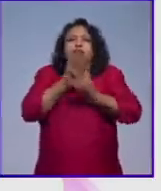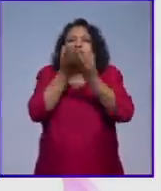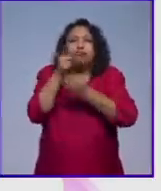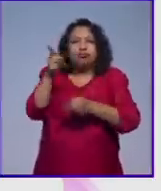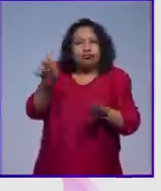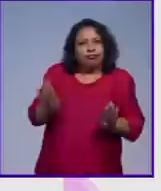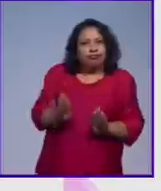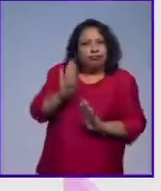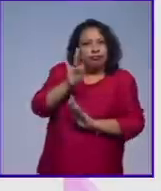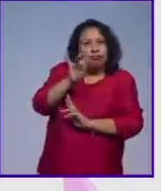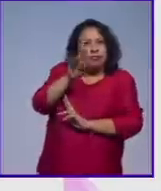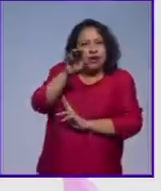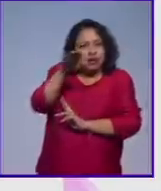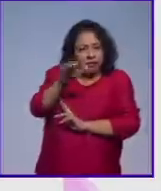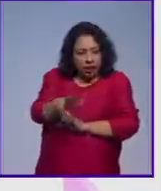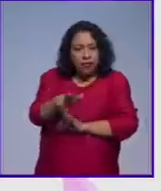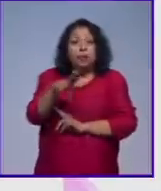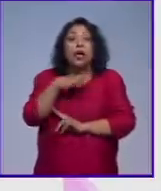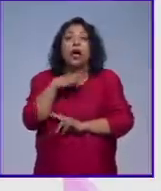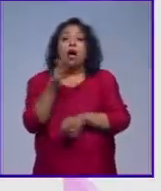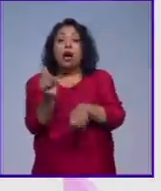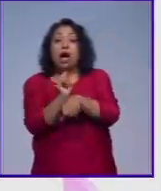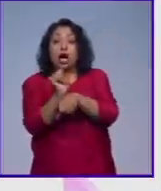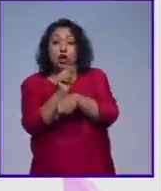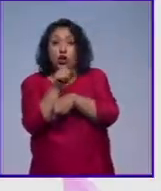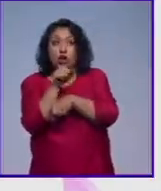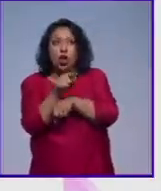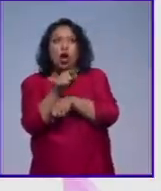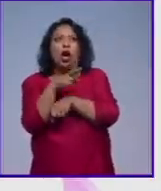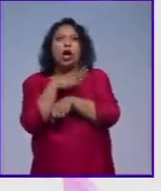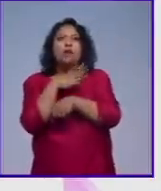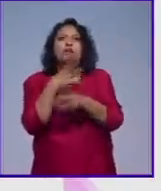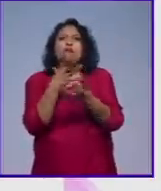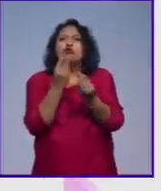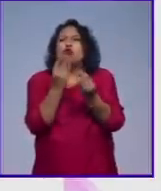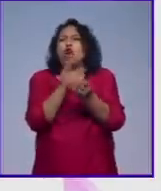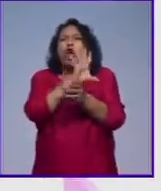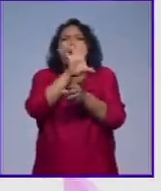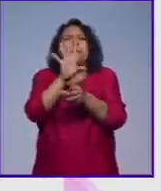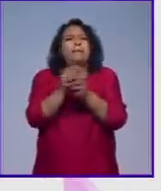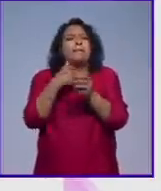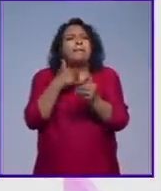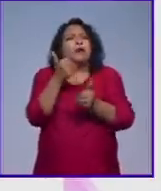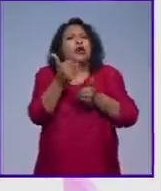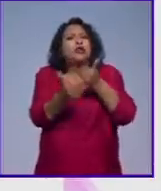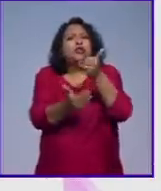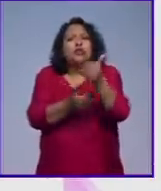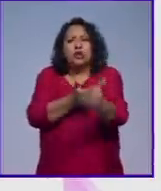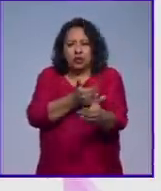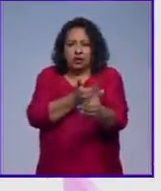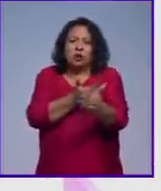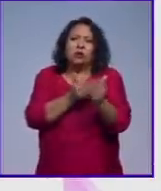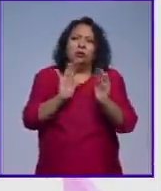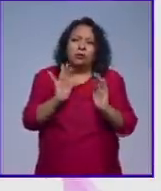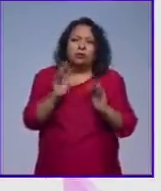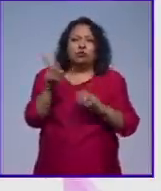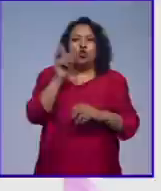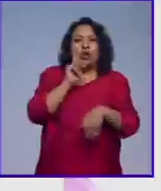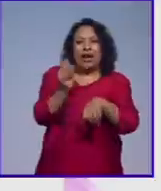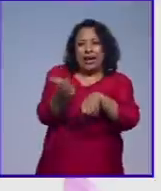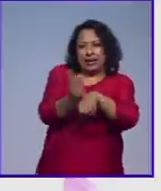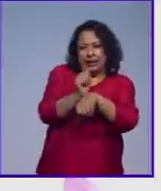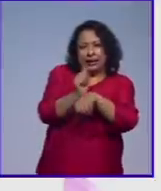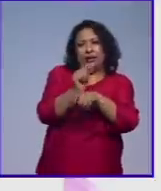Bergman. ¿Por qué? Porque hay un trabajo con el actor donde el actor desarrolla todo un proceso y vamos, actrices